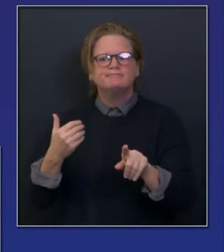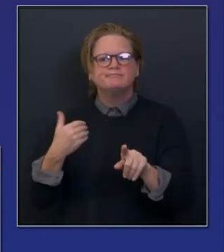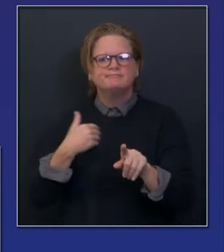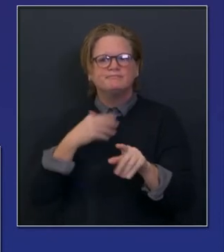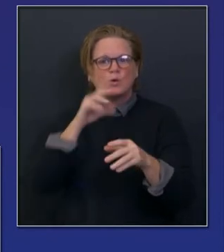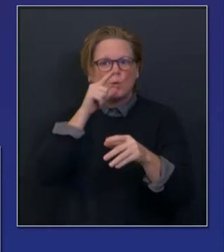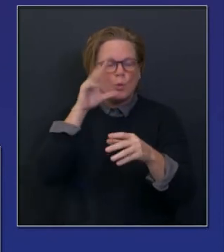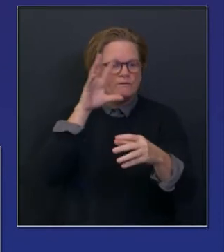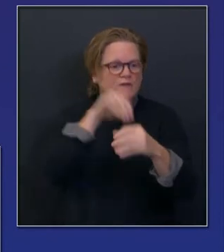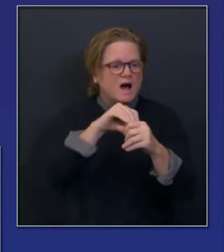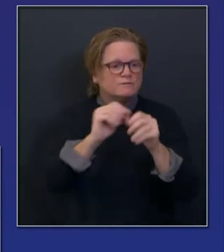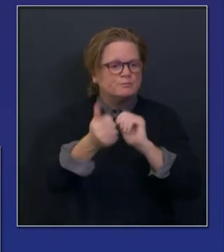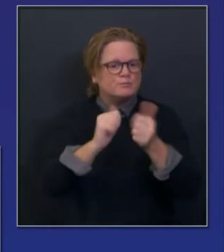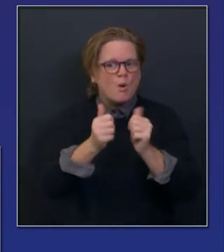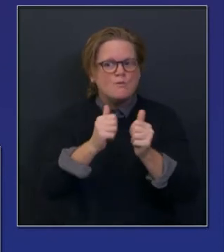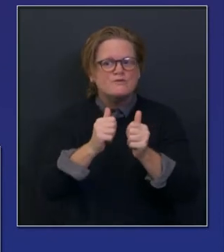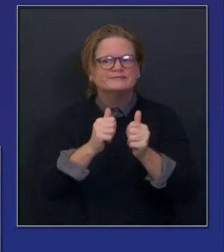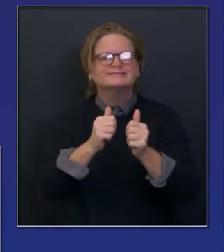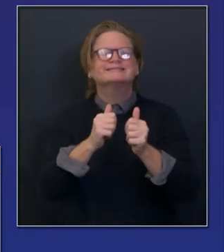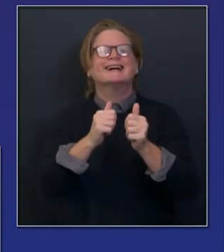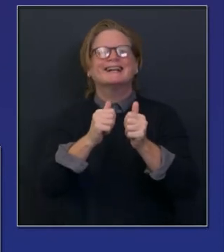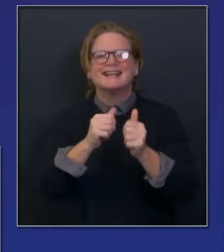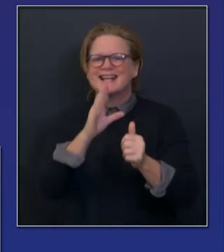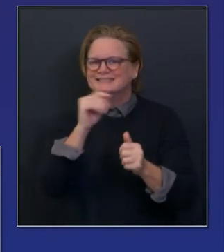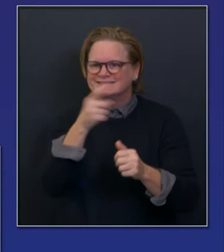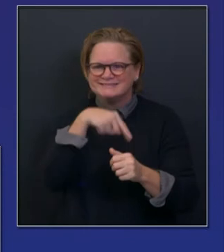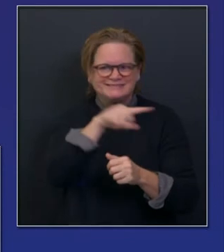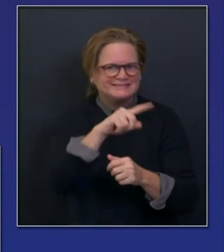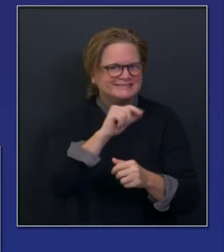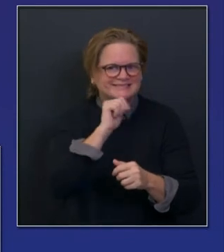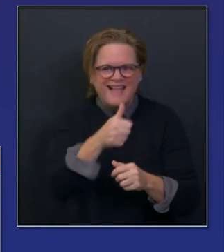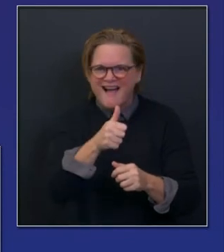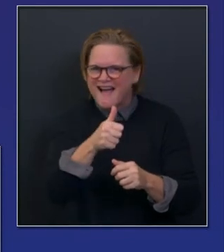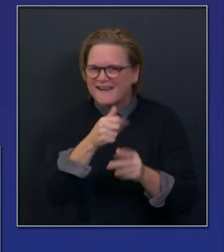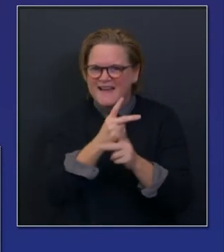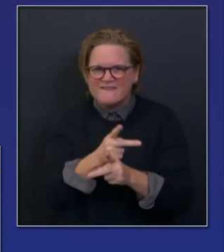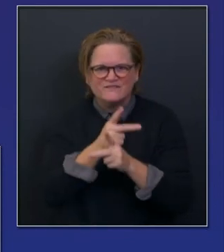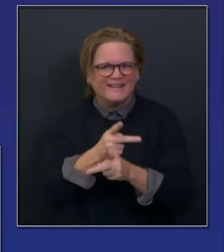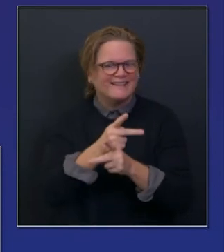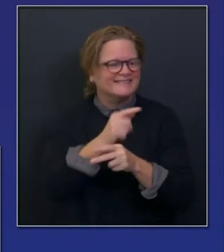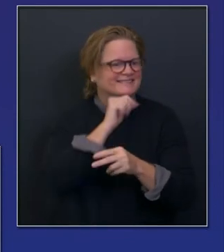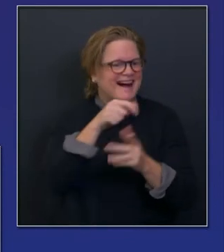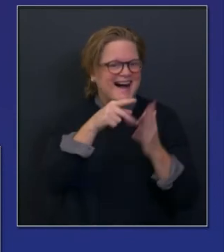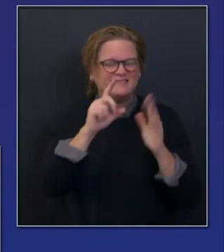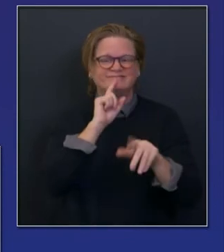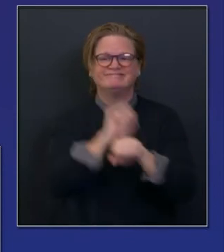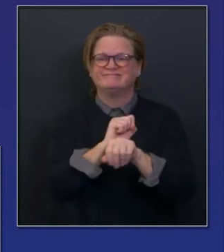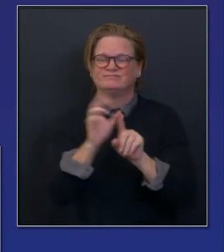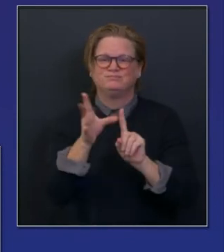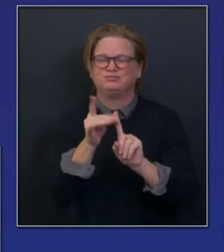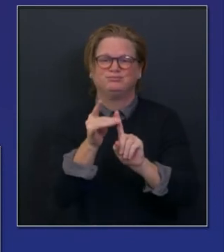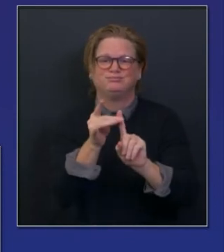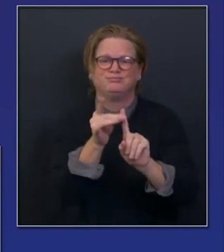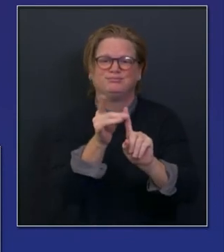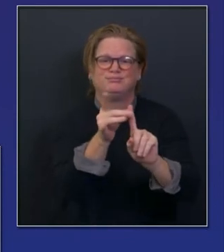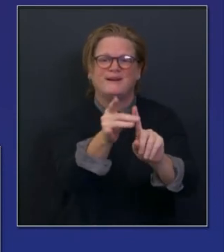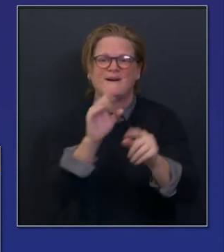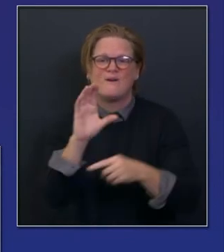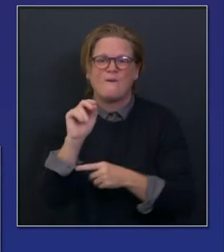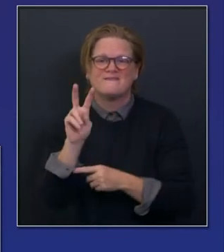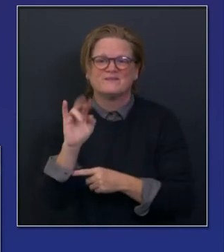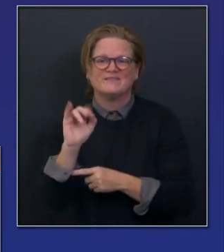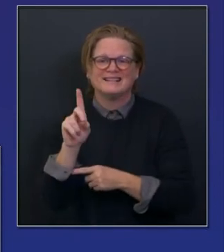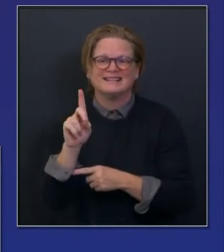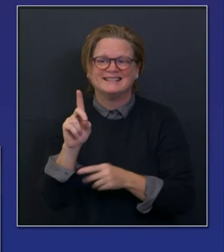estaba obedeciendo las reglas, no estaban modificando sus actividades. Estaban haciendo un torneo multiestatal en plena pandemia